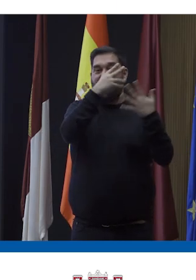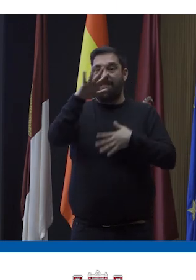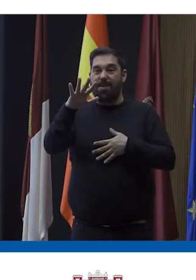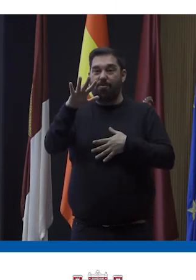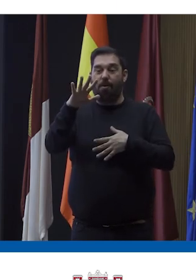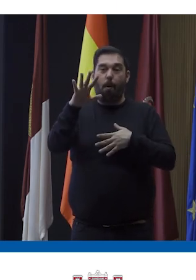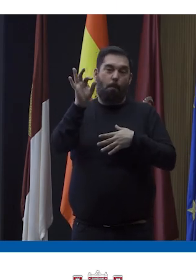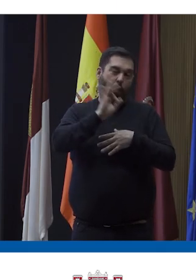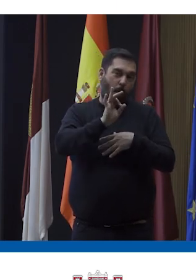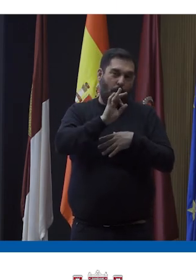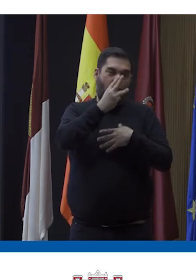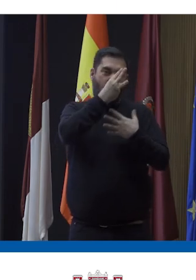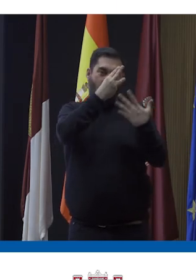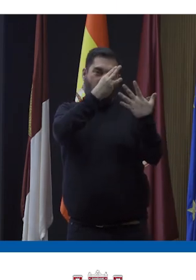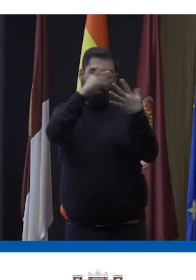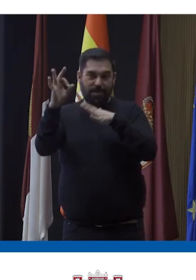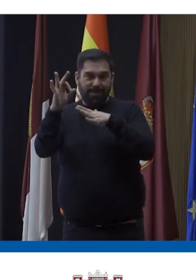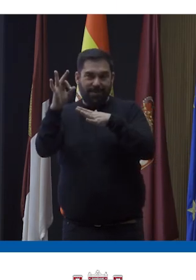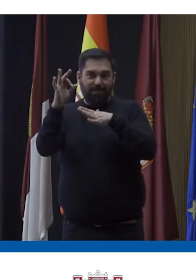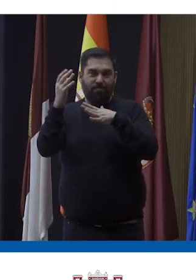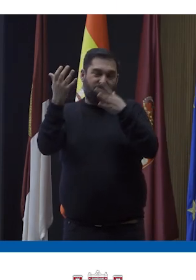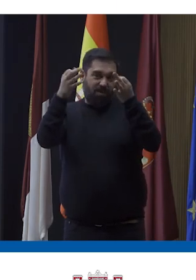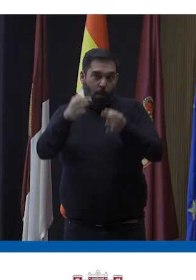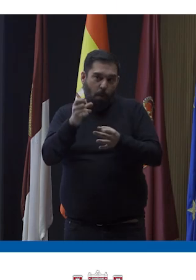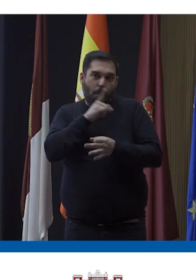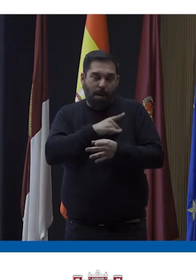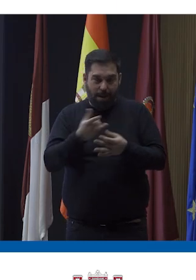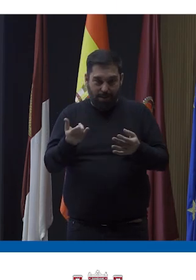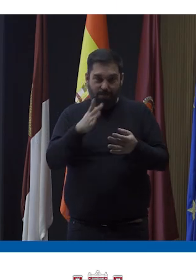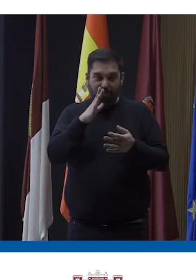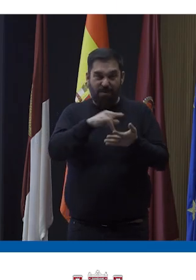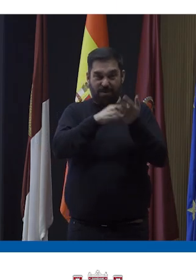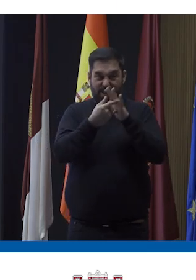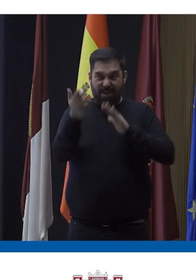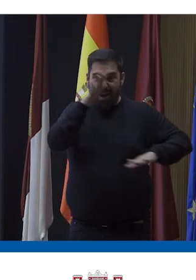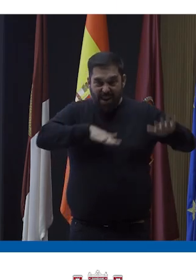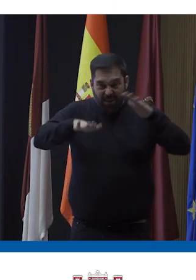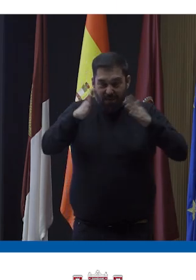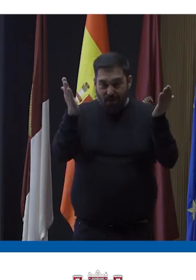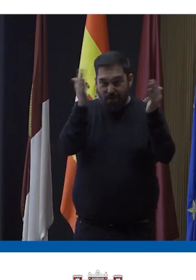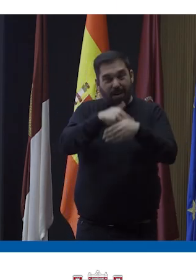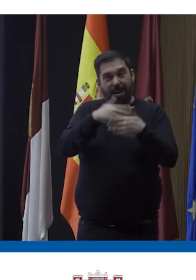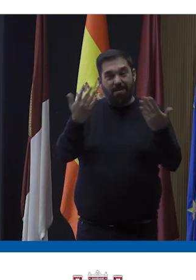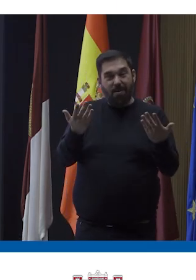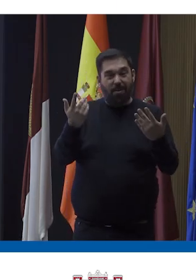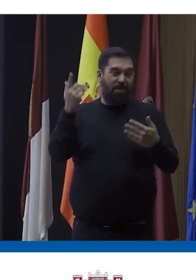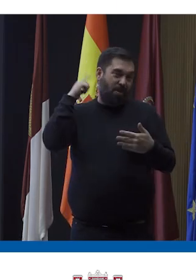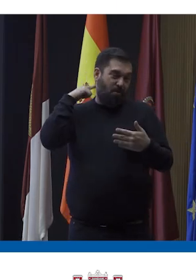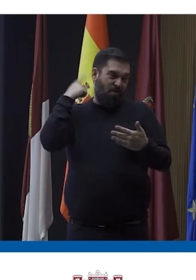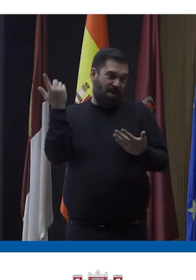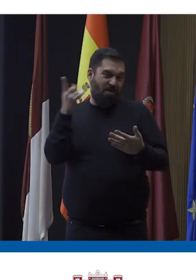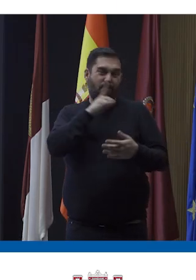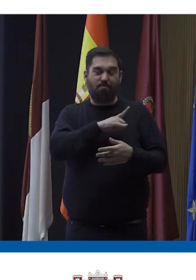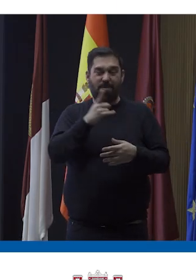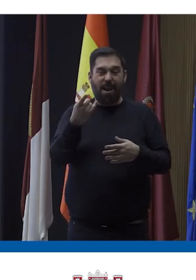mal porque que la técnica que a lo mejor tiene uno que lleva nadando toda la vida, pues no la va a tener y va a utilizar mal el cuello, va a acabar con una